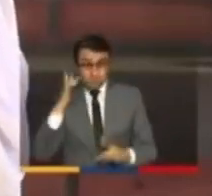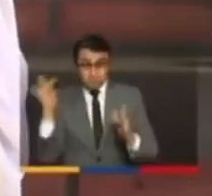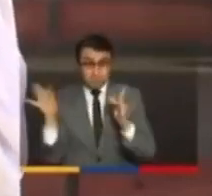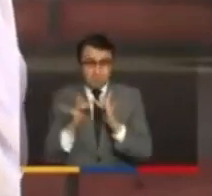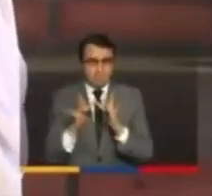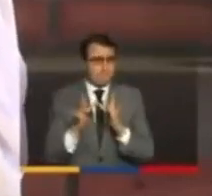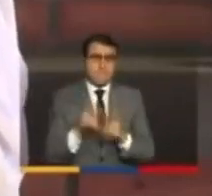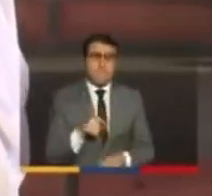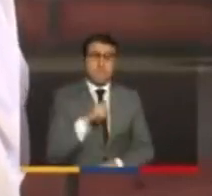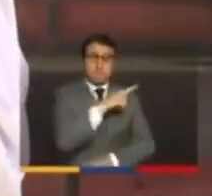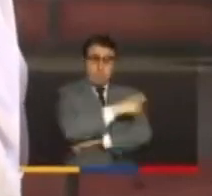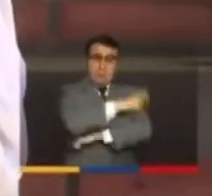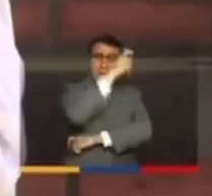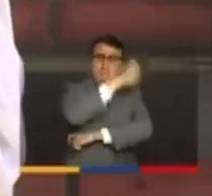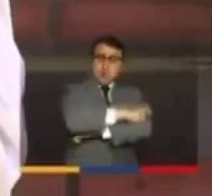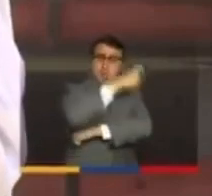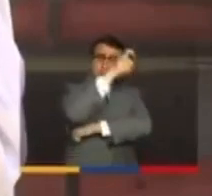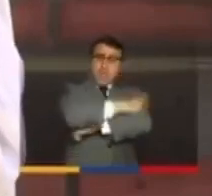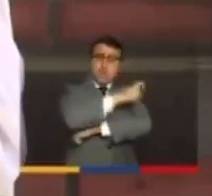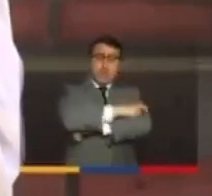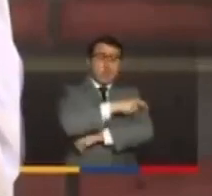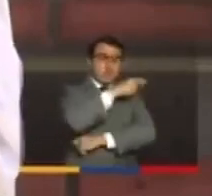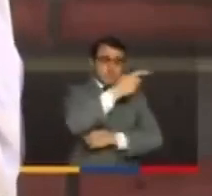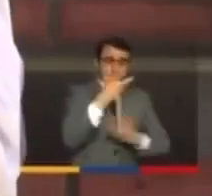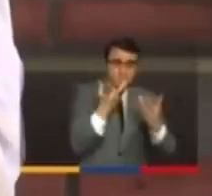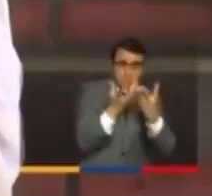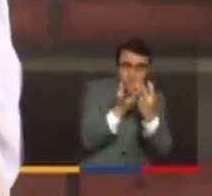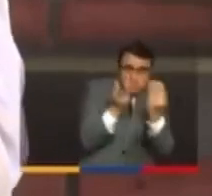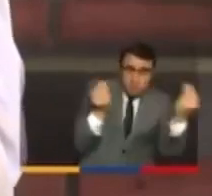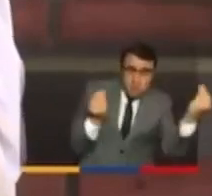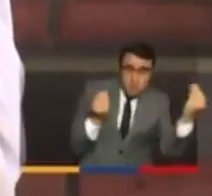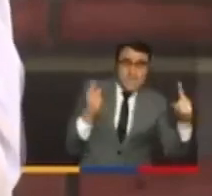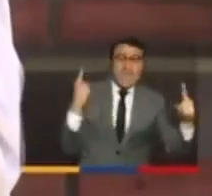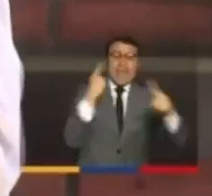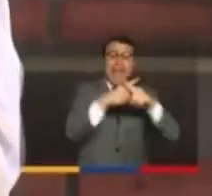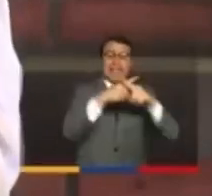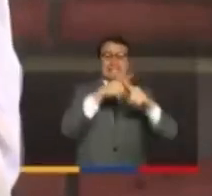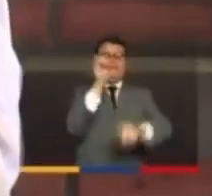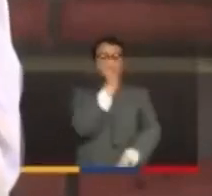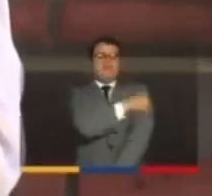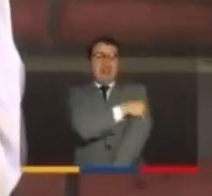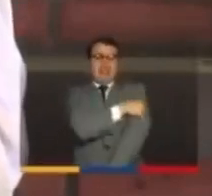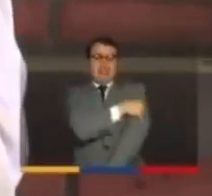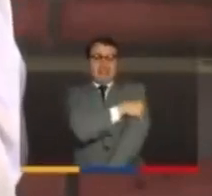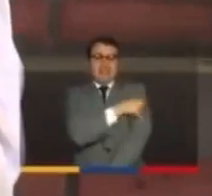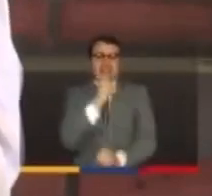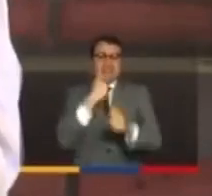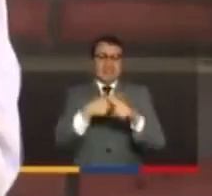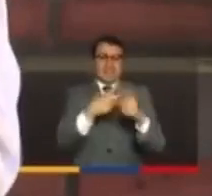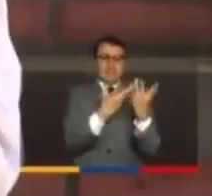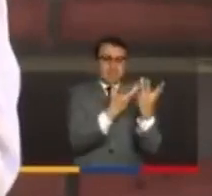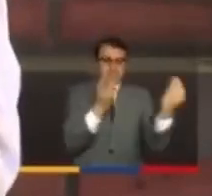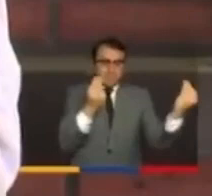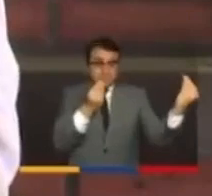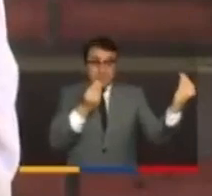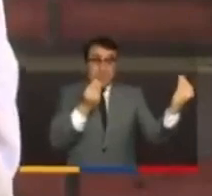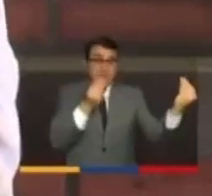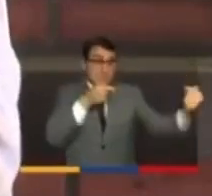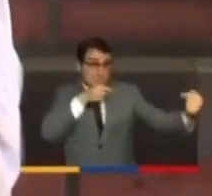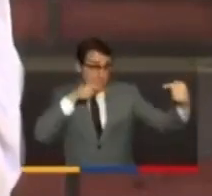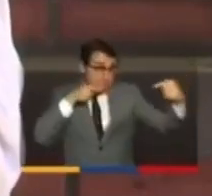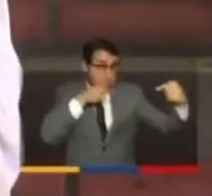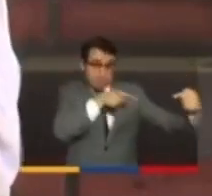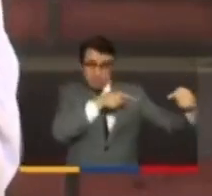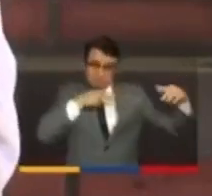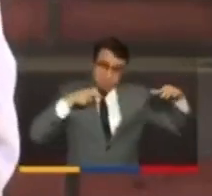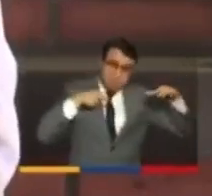en el Putumayo es el conflicto entre dos disidencias que dicen ser de las antiguas FARC, masacrándose de tal